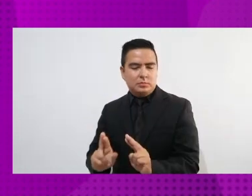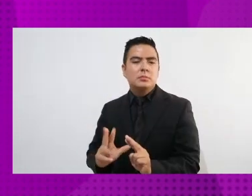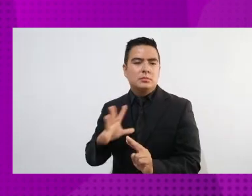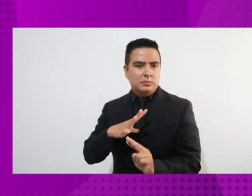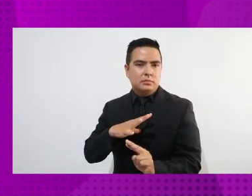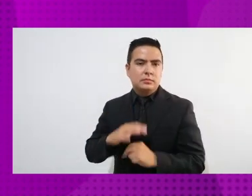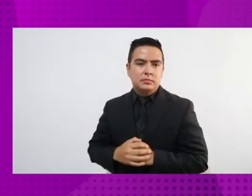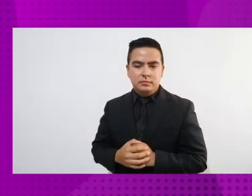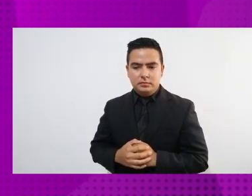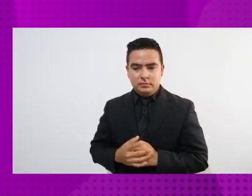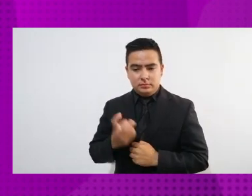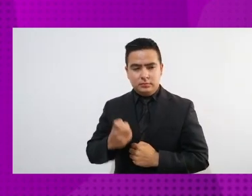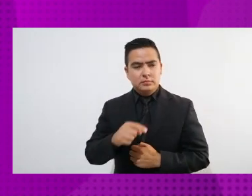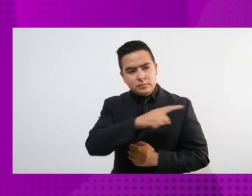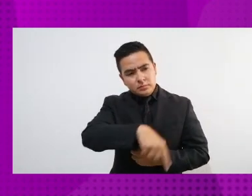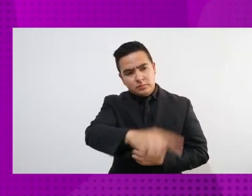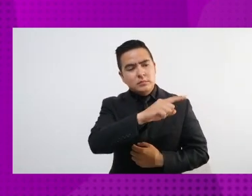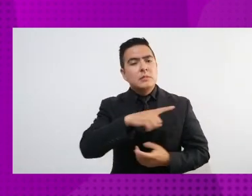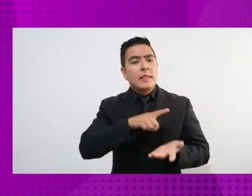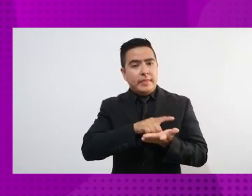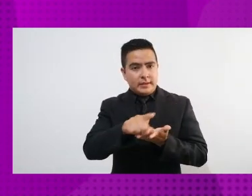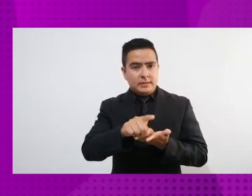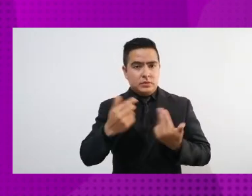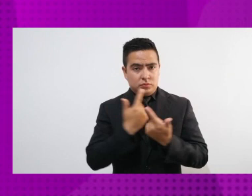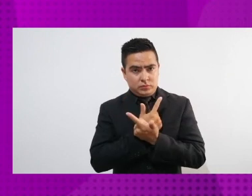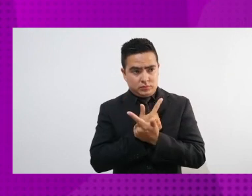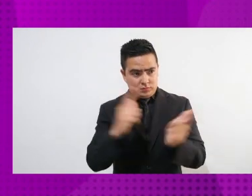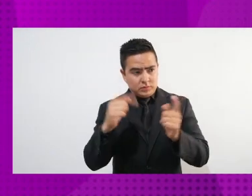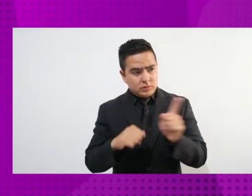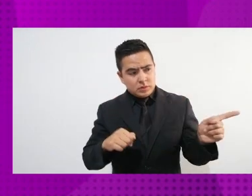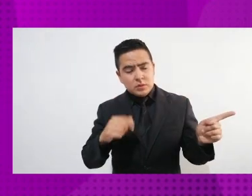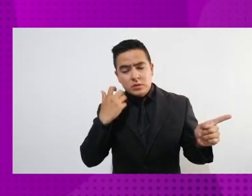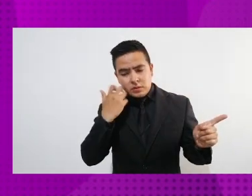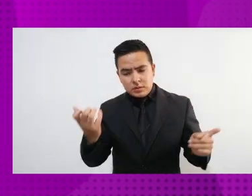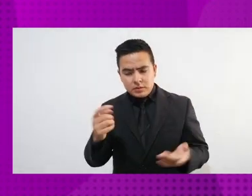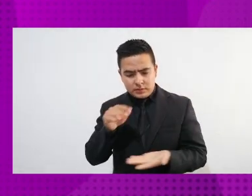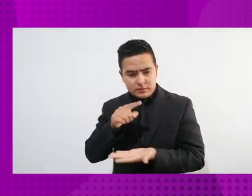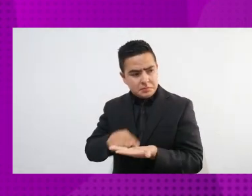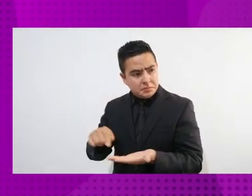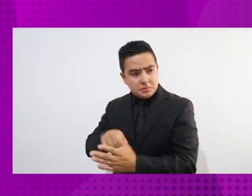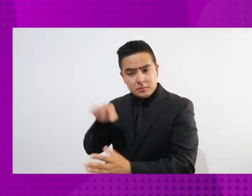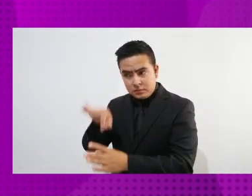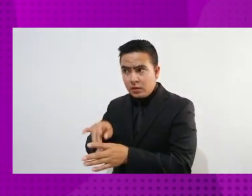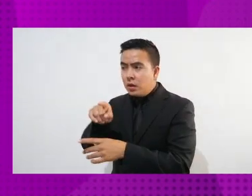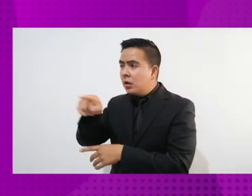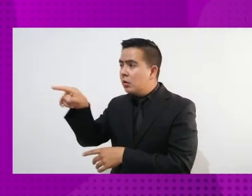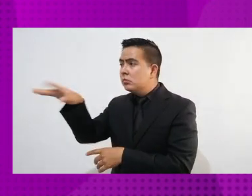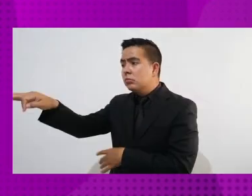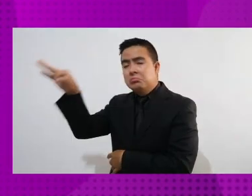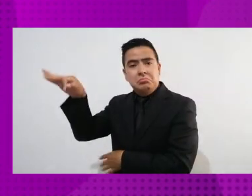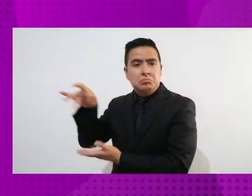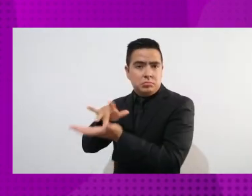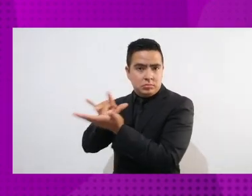Él nos decía, en el ejercicio de la libertad de los ciudadanos que tienen de emitir un voto activo a favor de una persona que